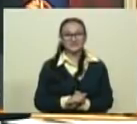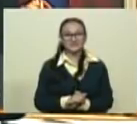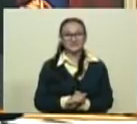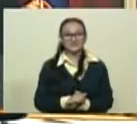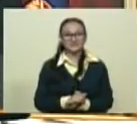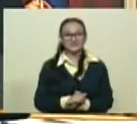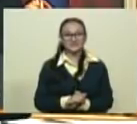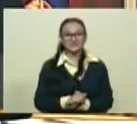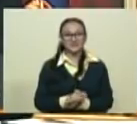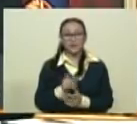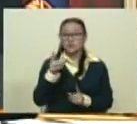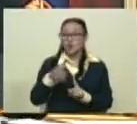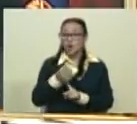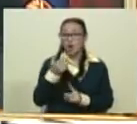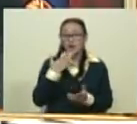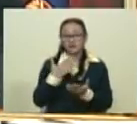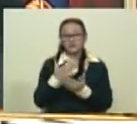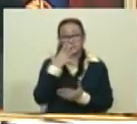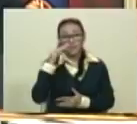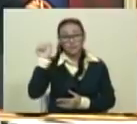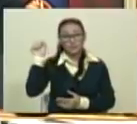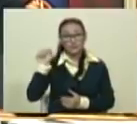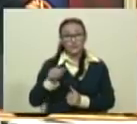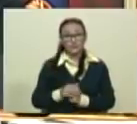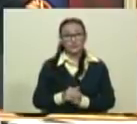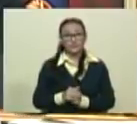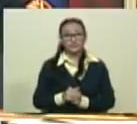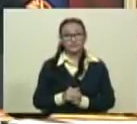Es el único logro gracias a Maduro, a Madurito.